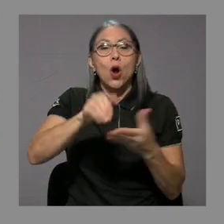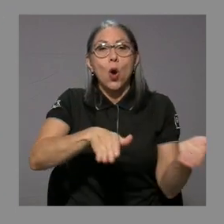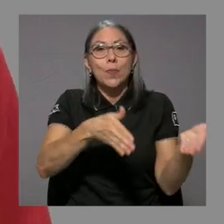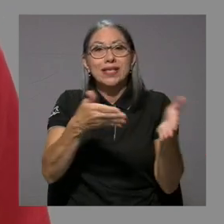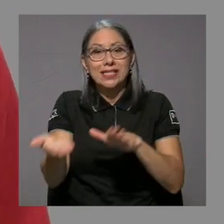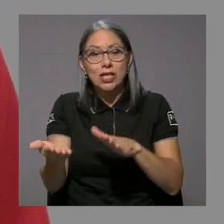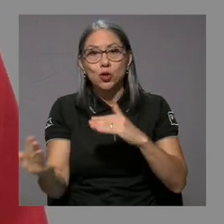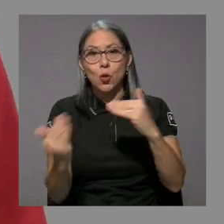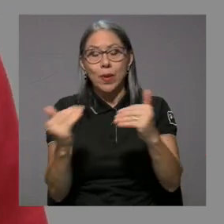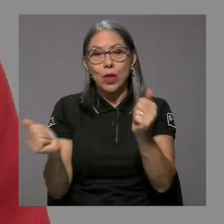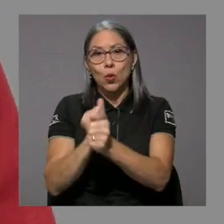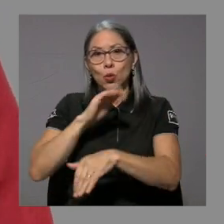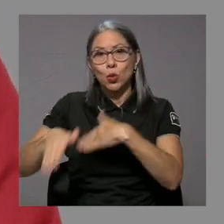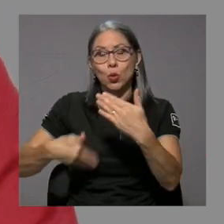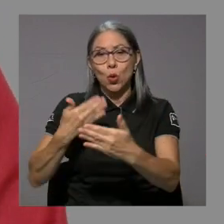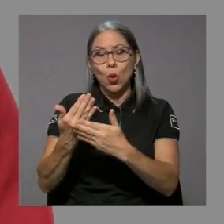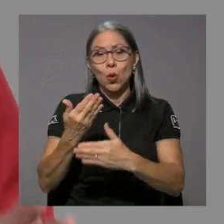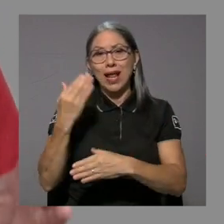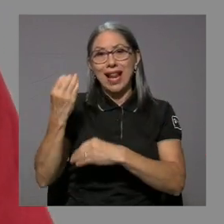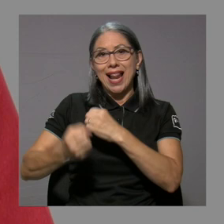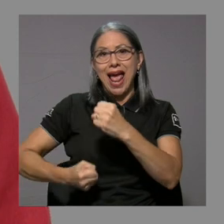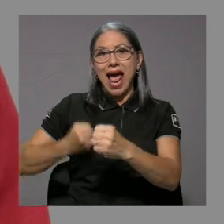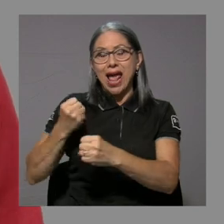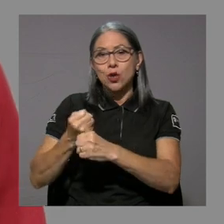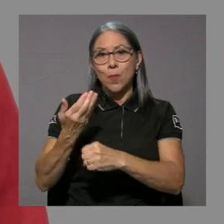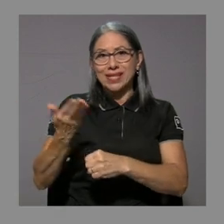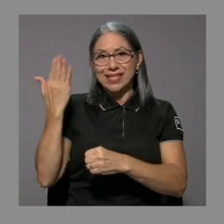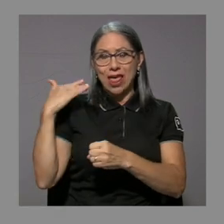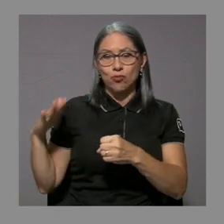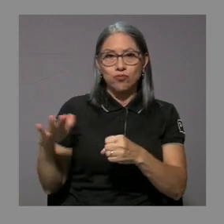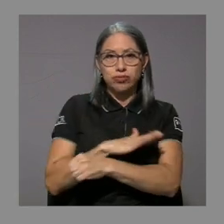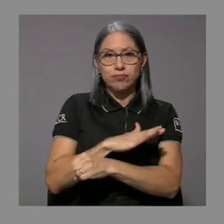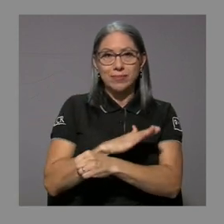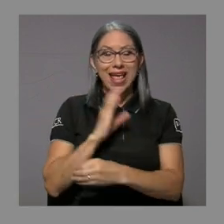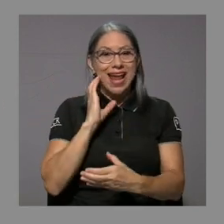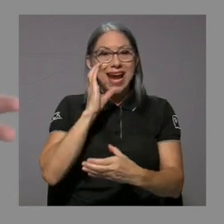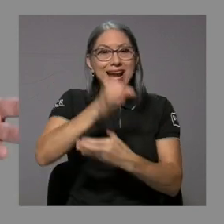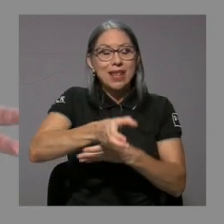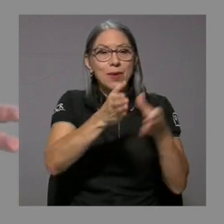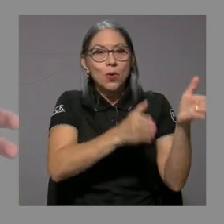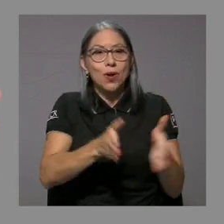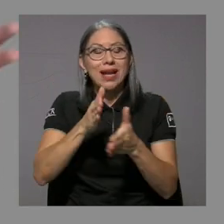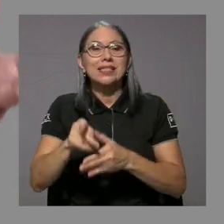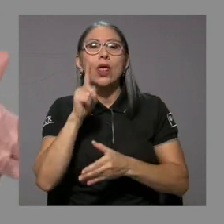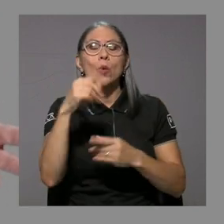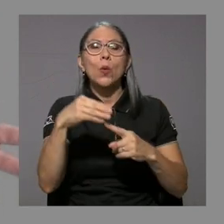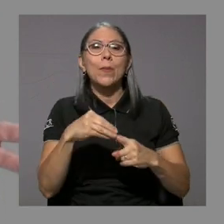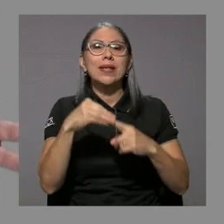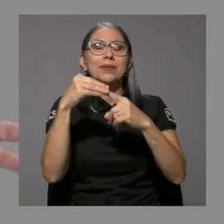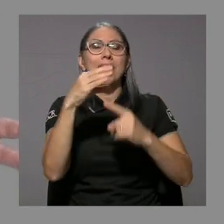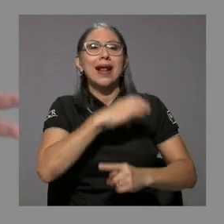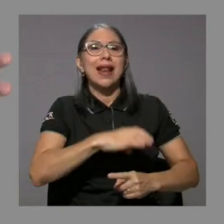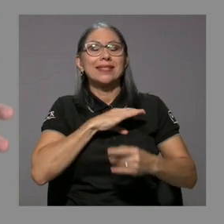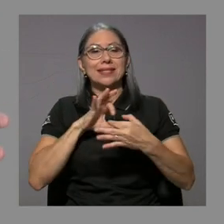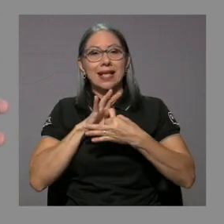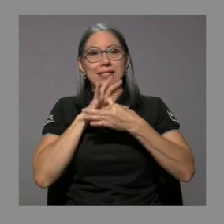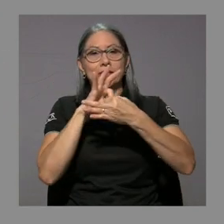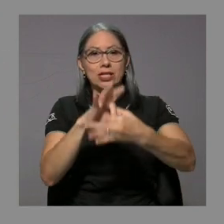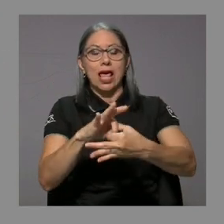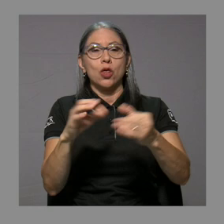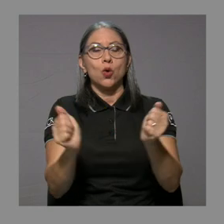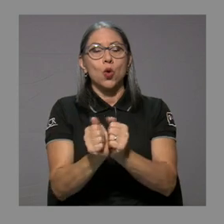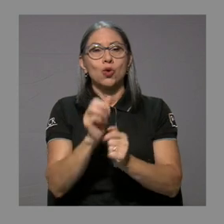de homicidios registrados en todo el año pasado. El crimen organizado es uno de los principales